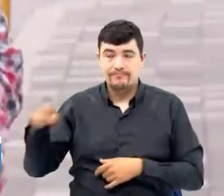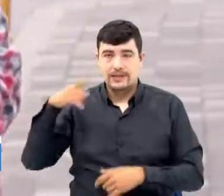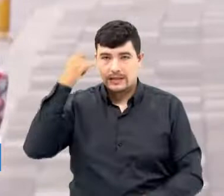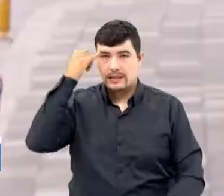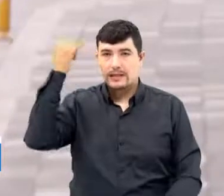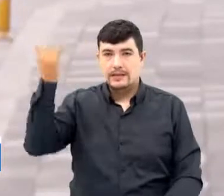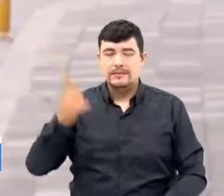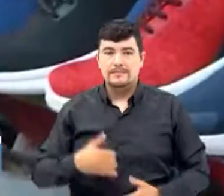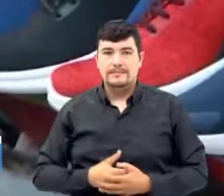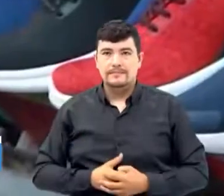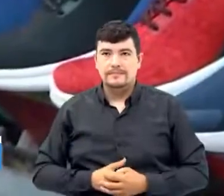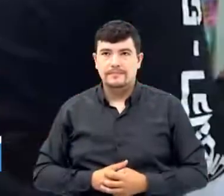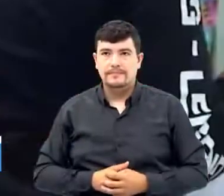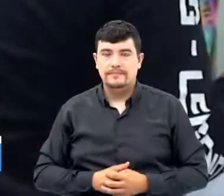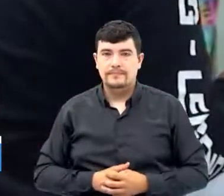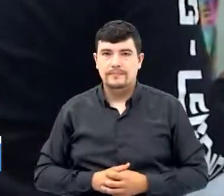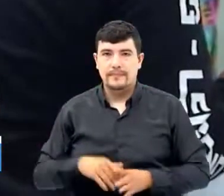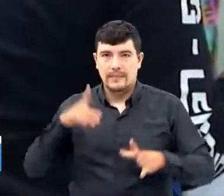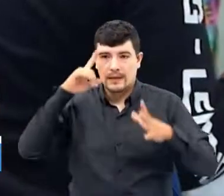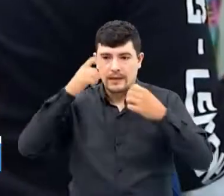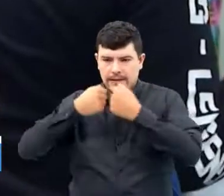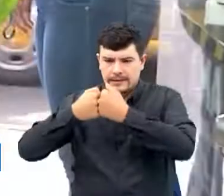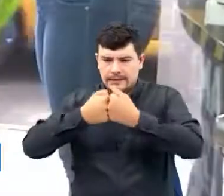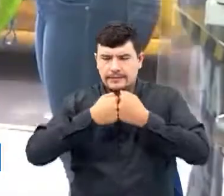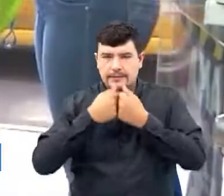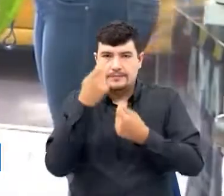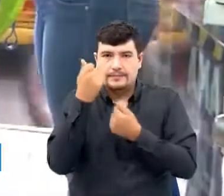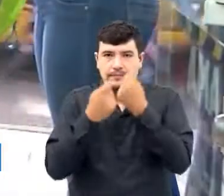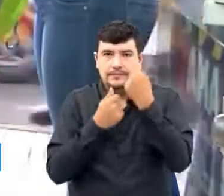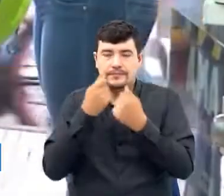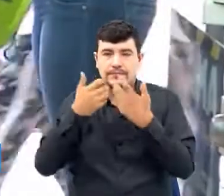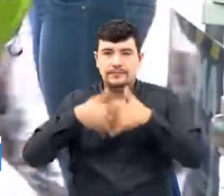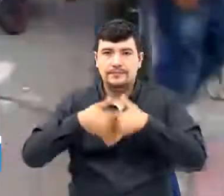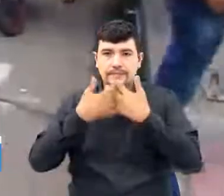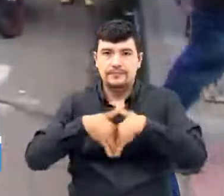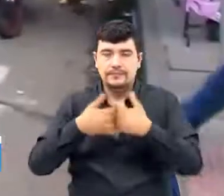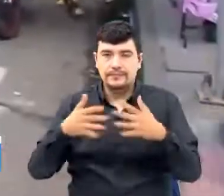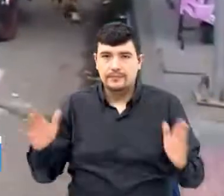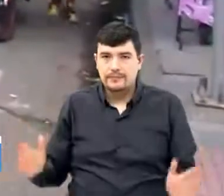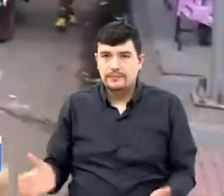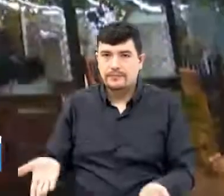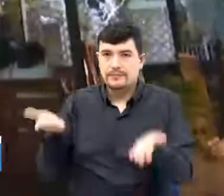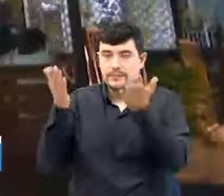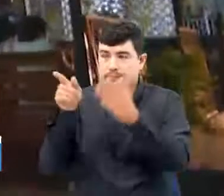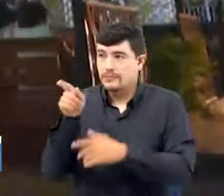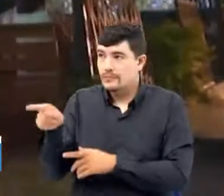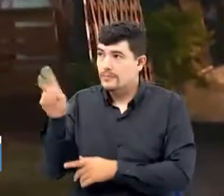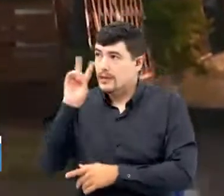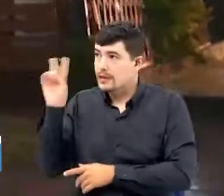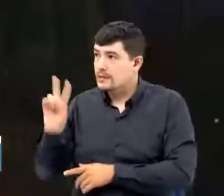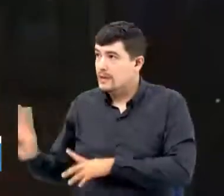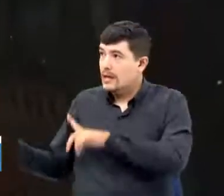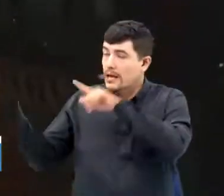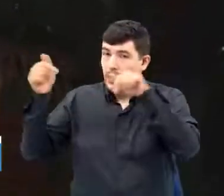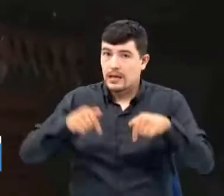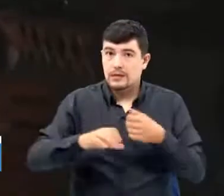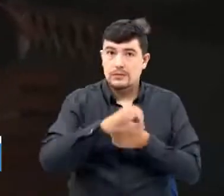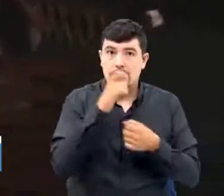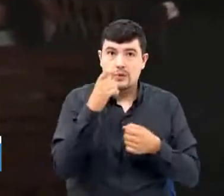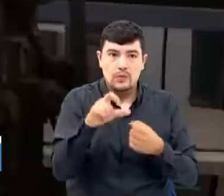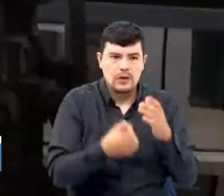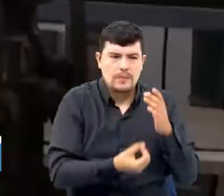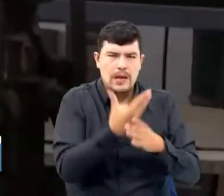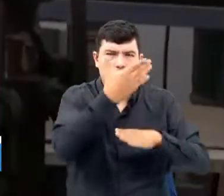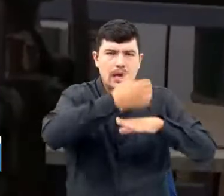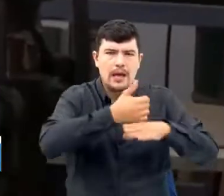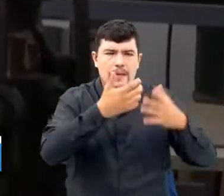iniciativa. El pacto económico a través de la creación de empresas por venezolanos en Cúcuta se ha visto fortalecido en sectores como los gastrobares,